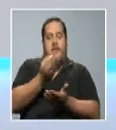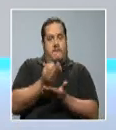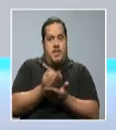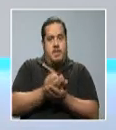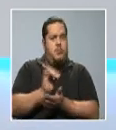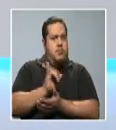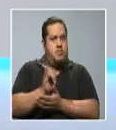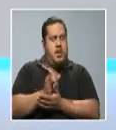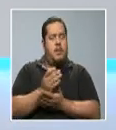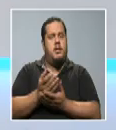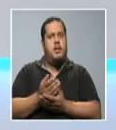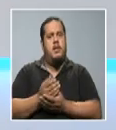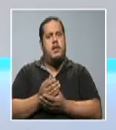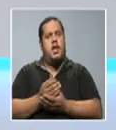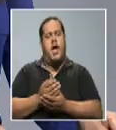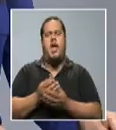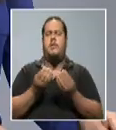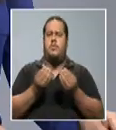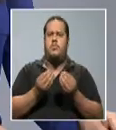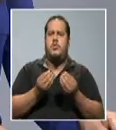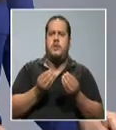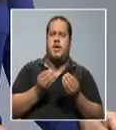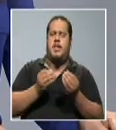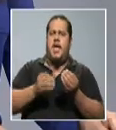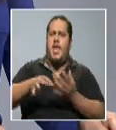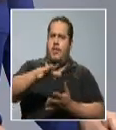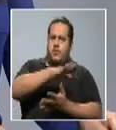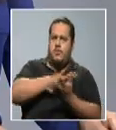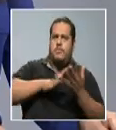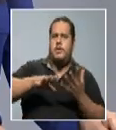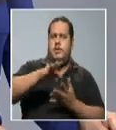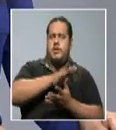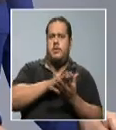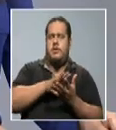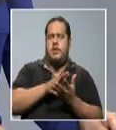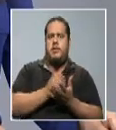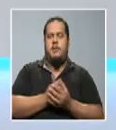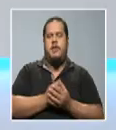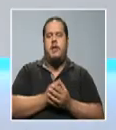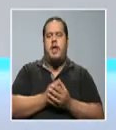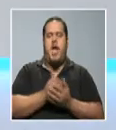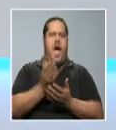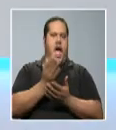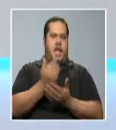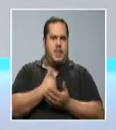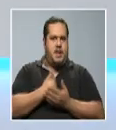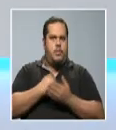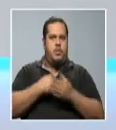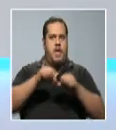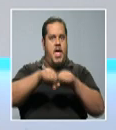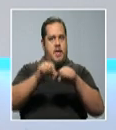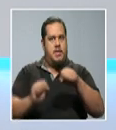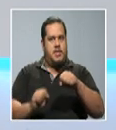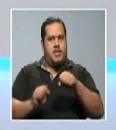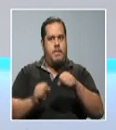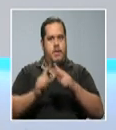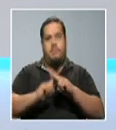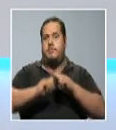también hay varias combinaciones, incluso hay sistemas de crédito que